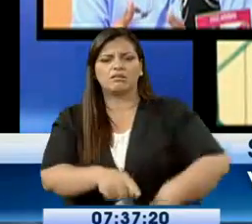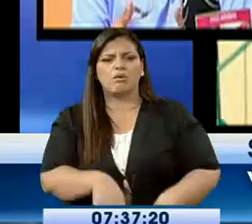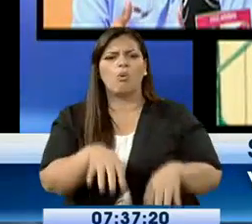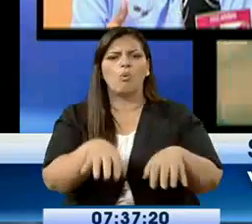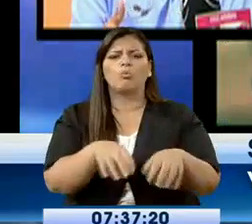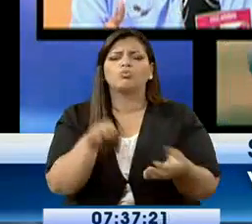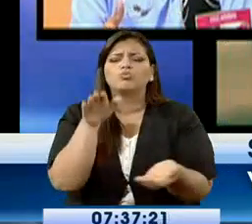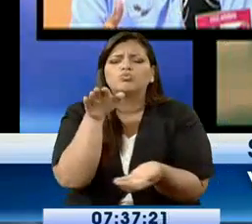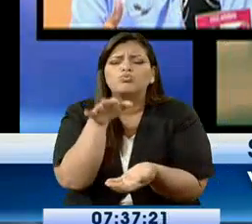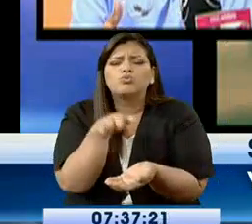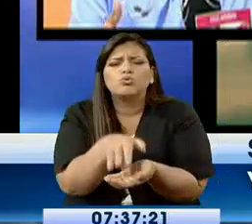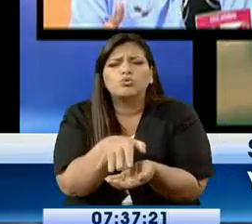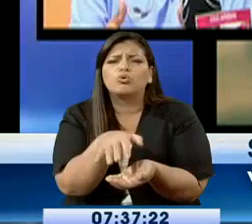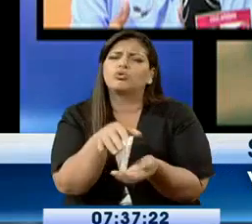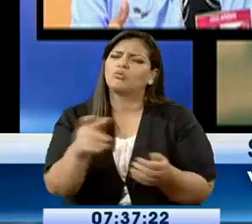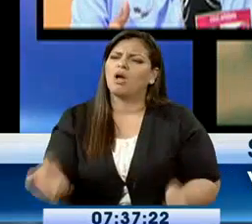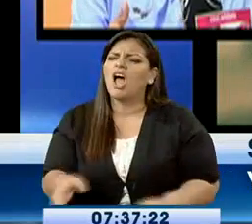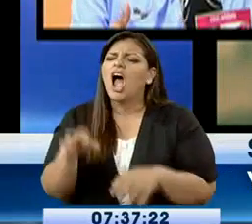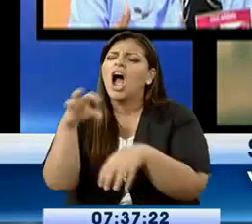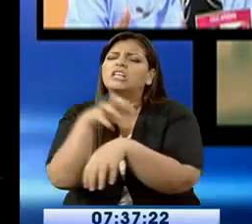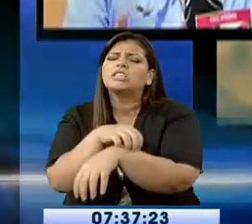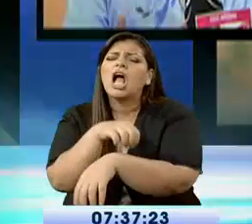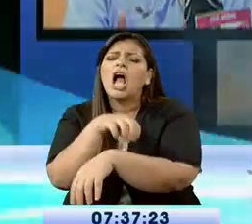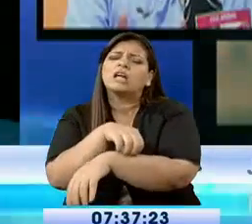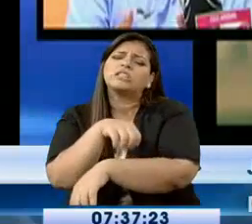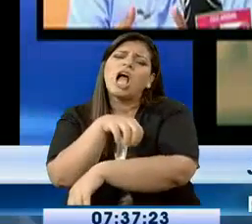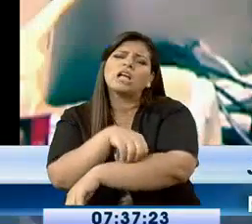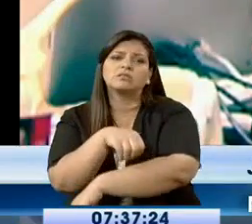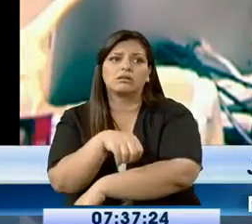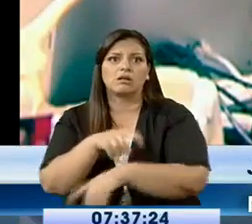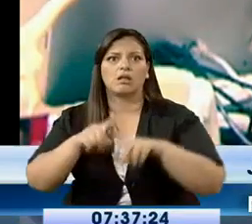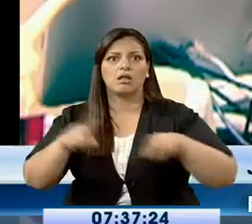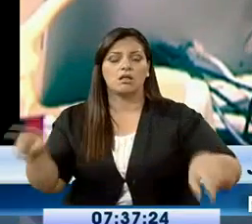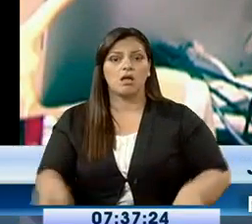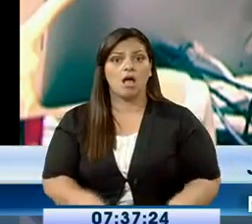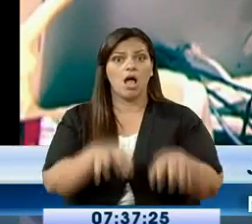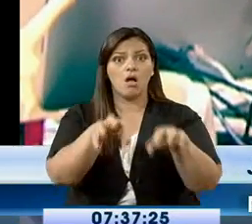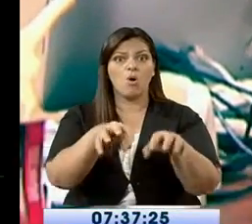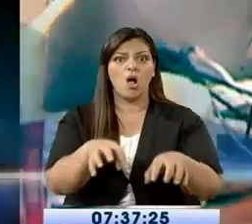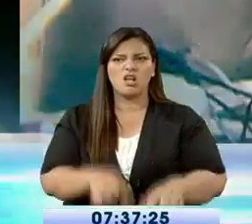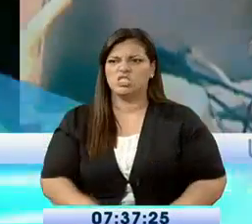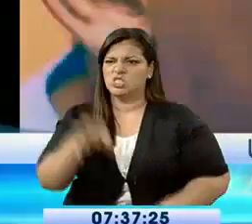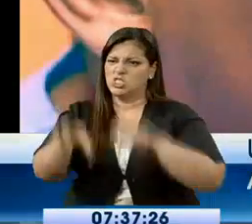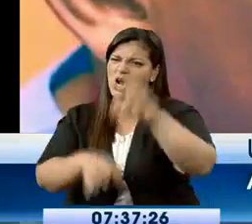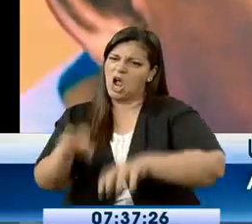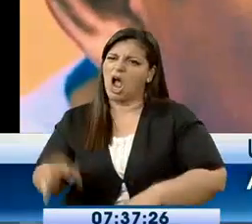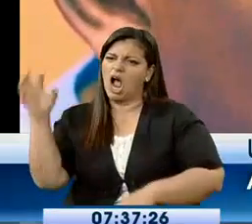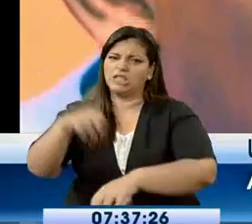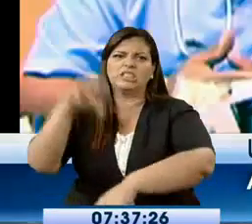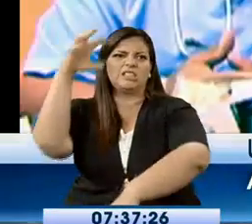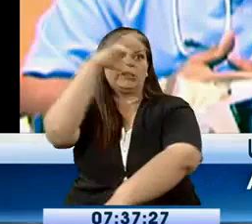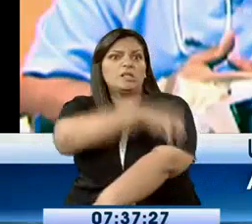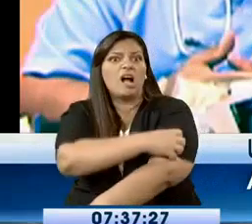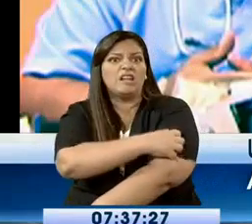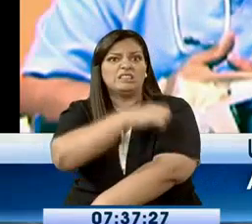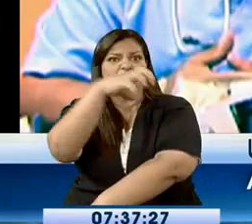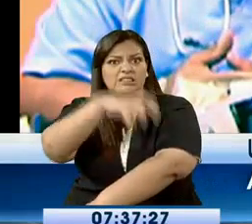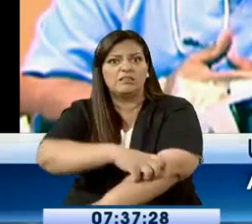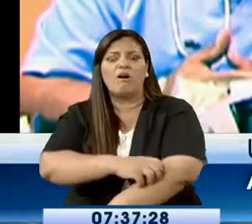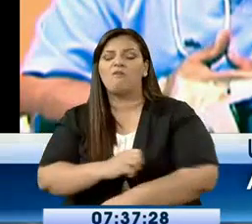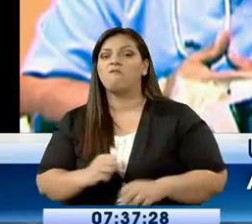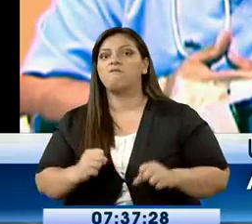producir una lesión tan grave como la que sí puede producir un perro grande. Estos perros grandes, según el veterinario Jaramillo, son por lo general